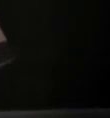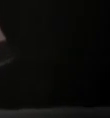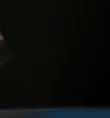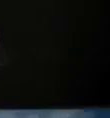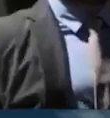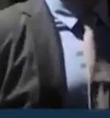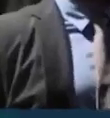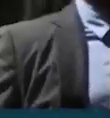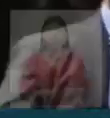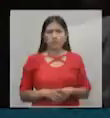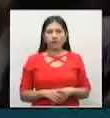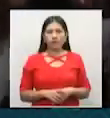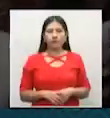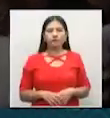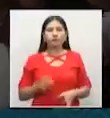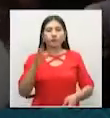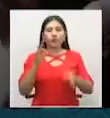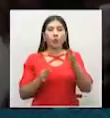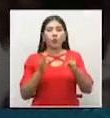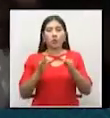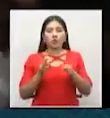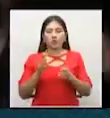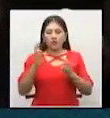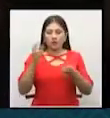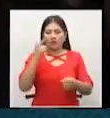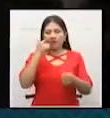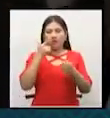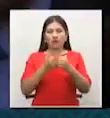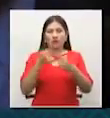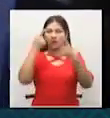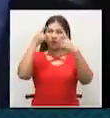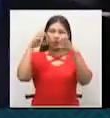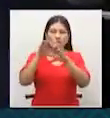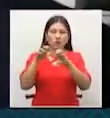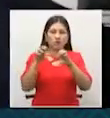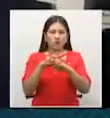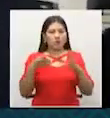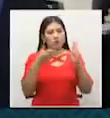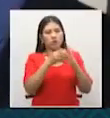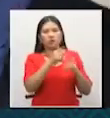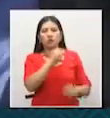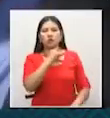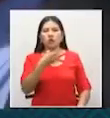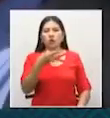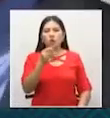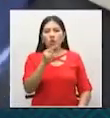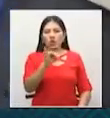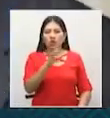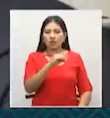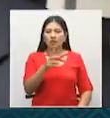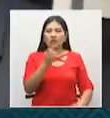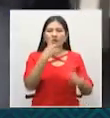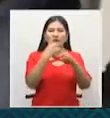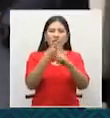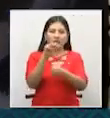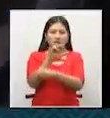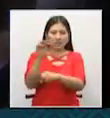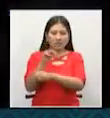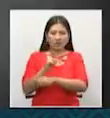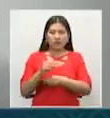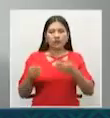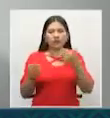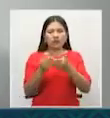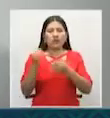El juicio del proceso Petrocontratos contra Gonzalo Sánchez de Lozada y sus tres exministros declarados en rebeldía ahora ingresa a su etapa